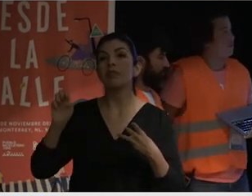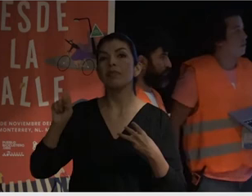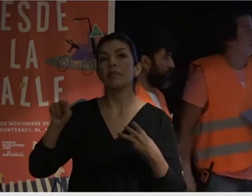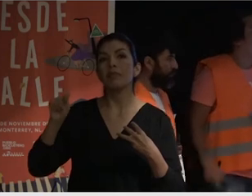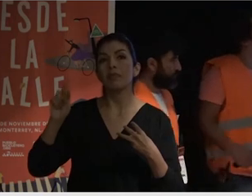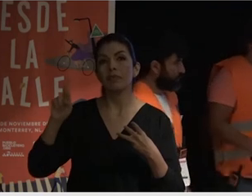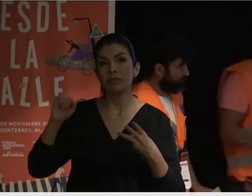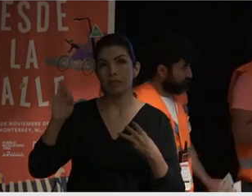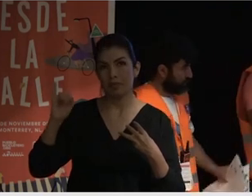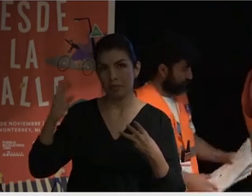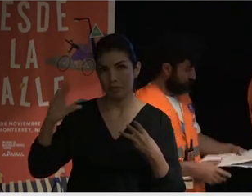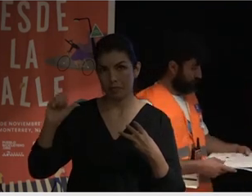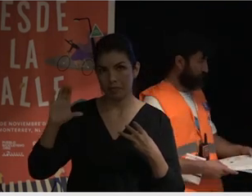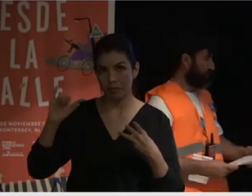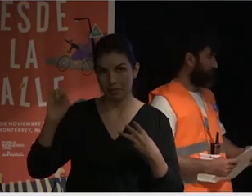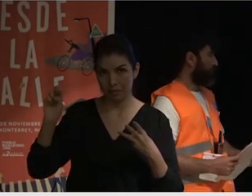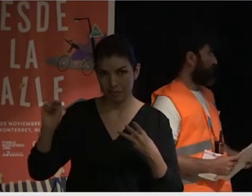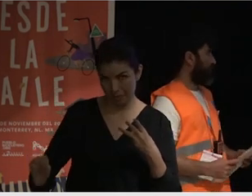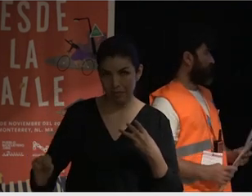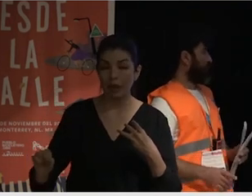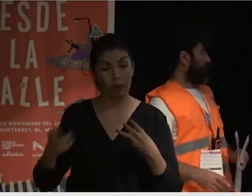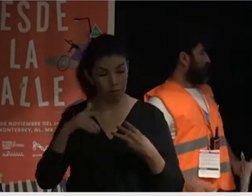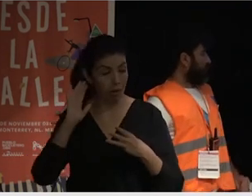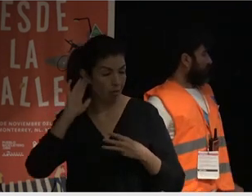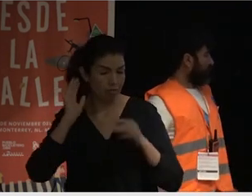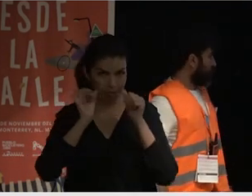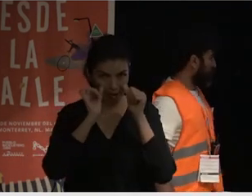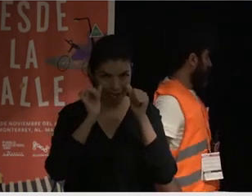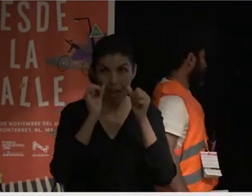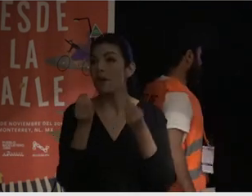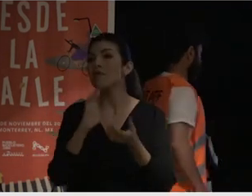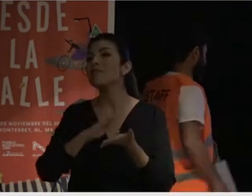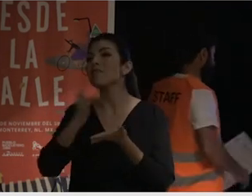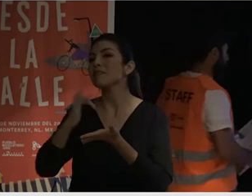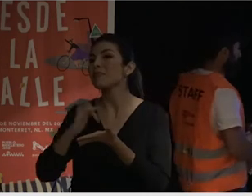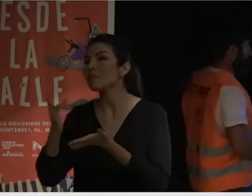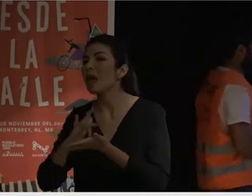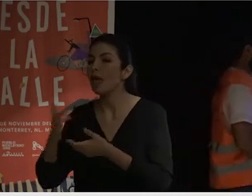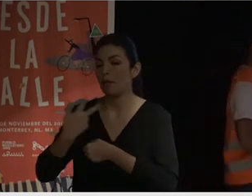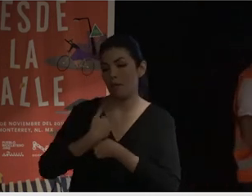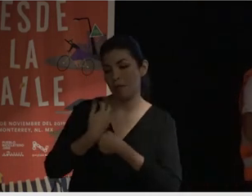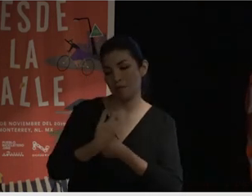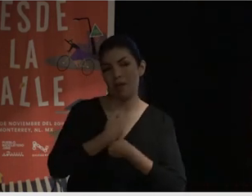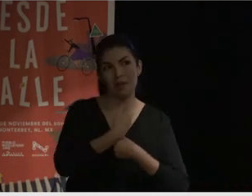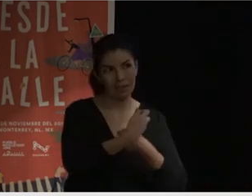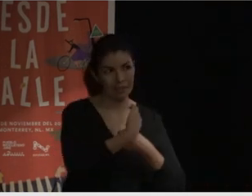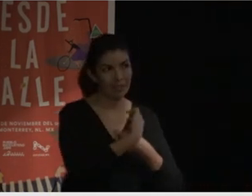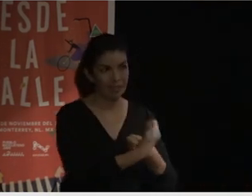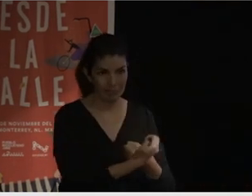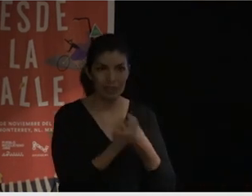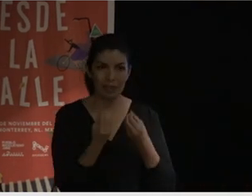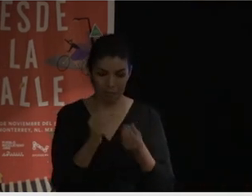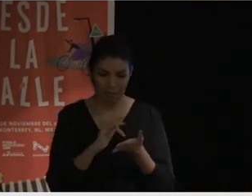muchas gracias, Apolo Bicicletero. No, pues muchas gracias a ustedes, Jerónimo Díaz Mariel, Carlos Mancilla Jongitud, Mariela